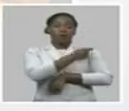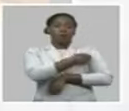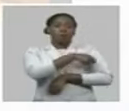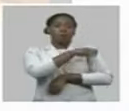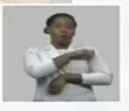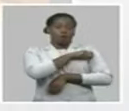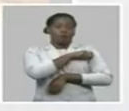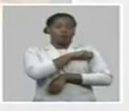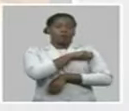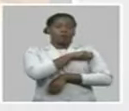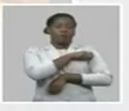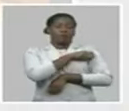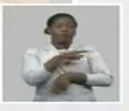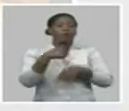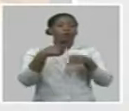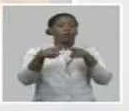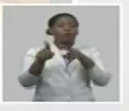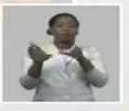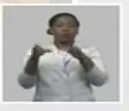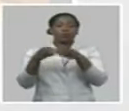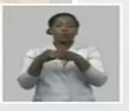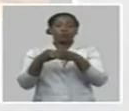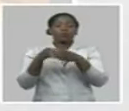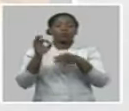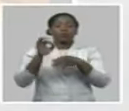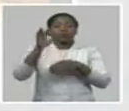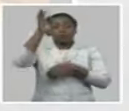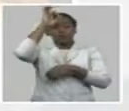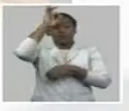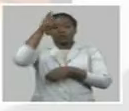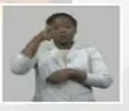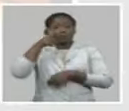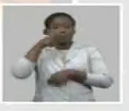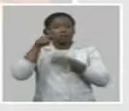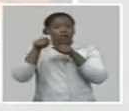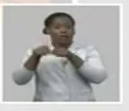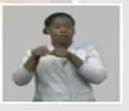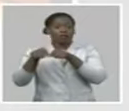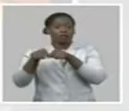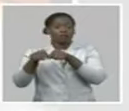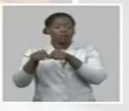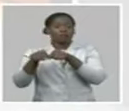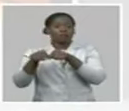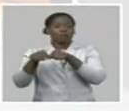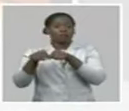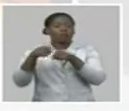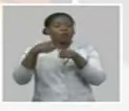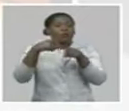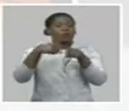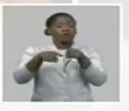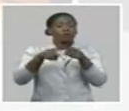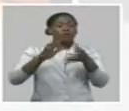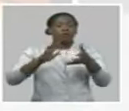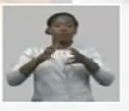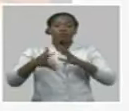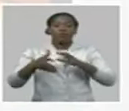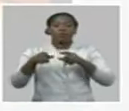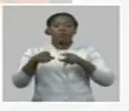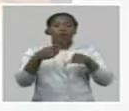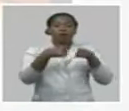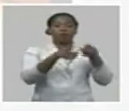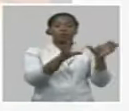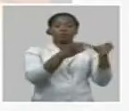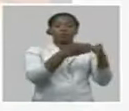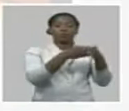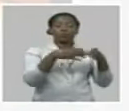y un grupo más la impresión estatal como la recibamos y hay otro grupo de